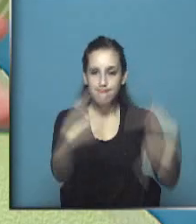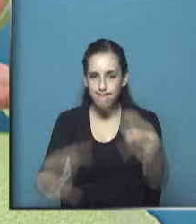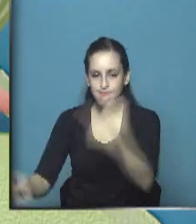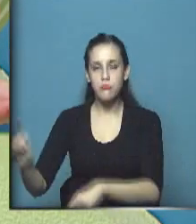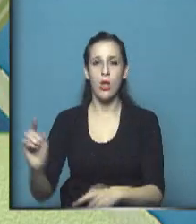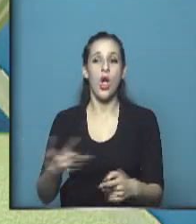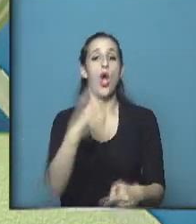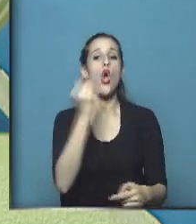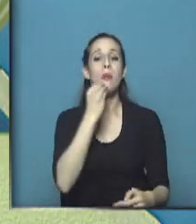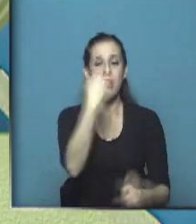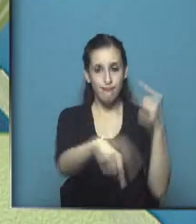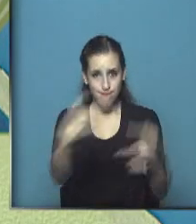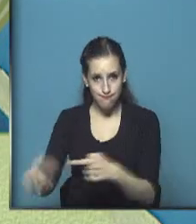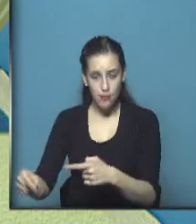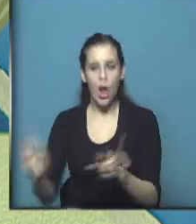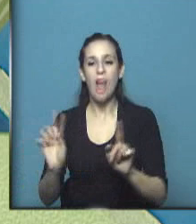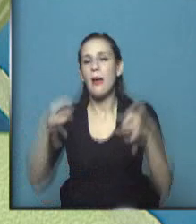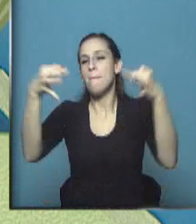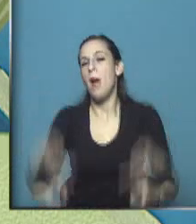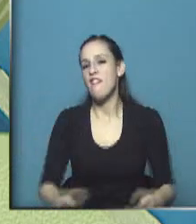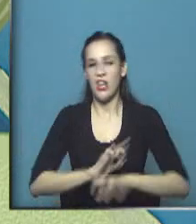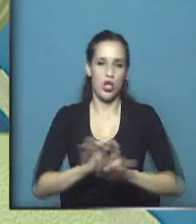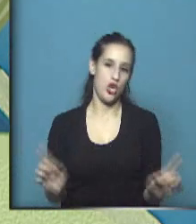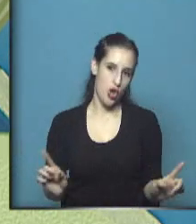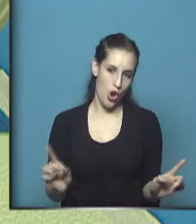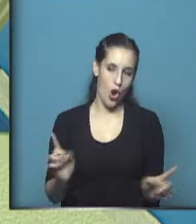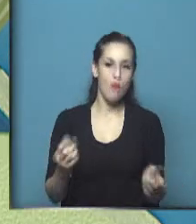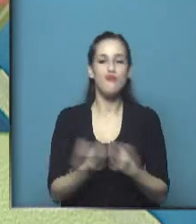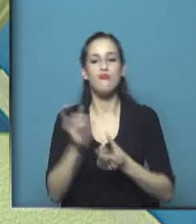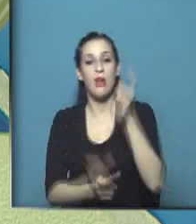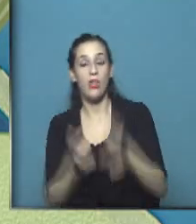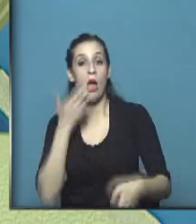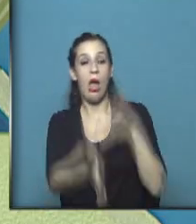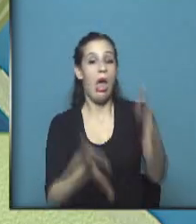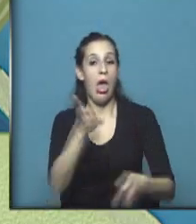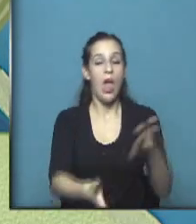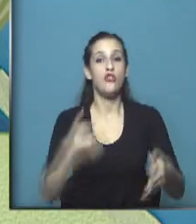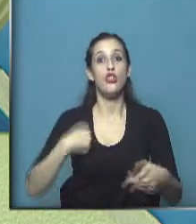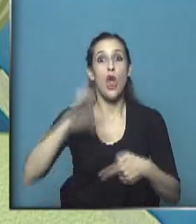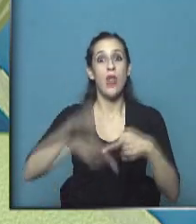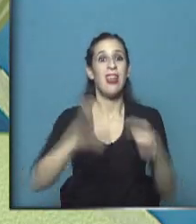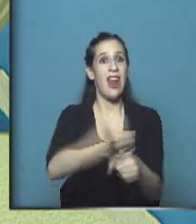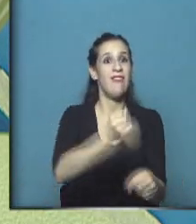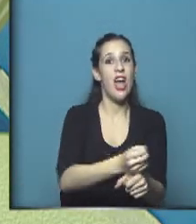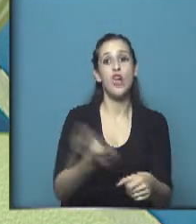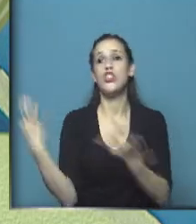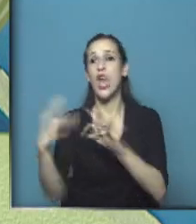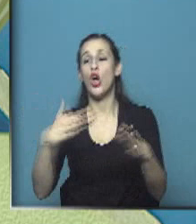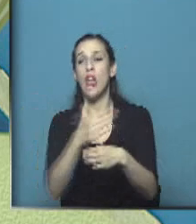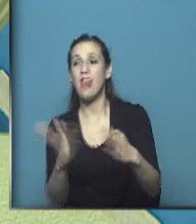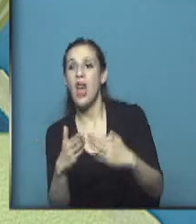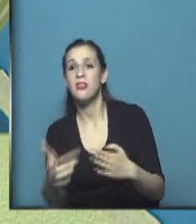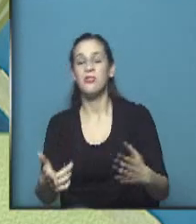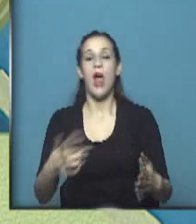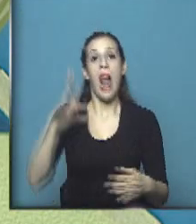todas las comidas, que tampoco debe ser perfecto, porque tengo muchas consultas de estoy todo el día fuera, solo como en la noche. Bueno, mejoremos eso,